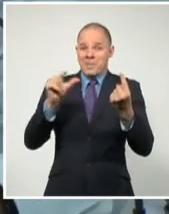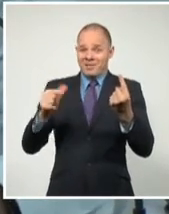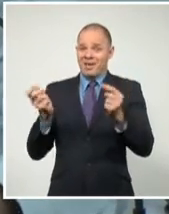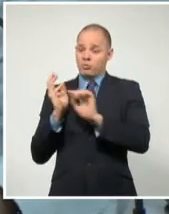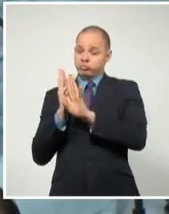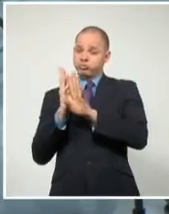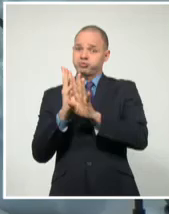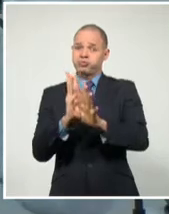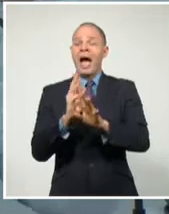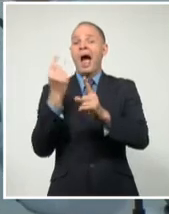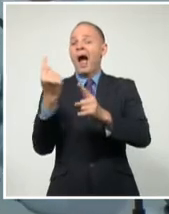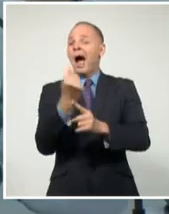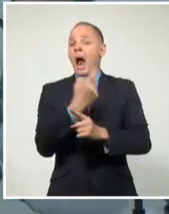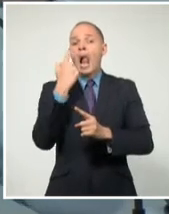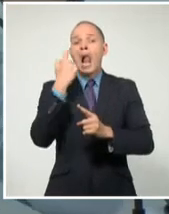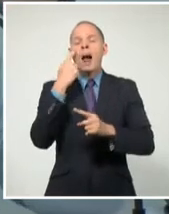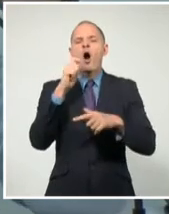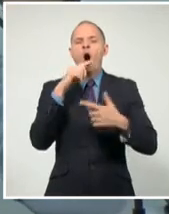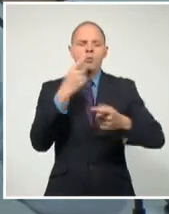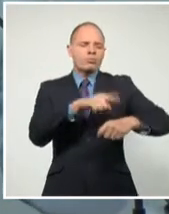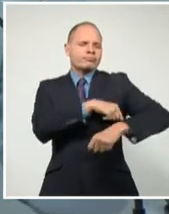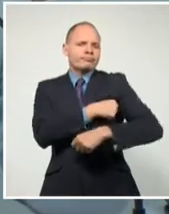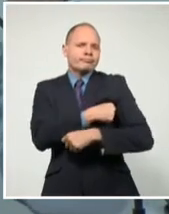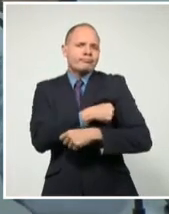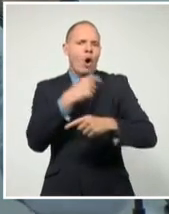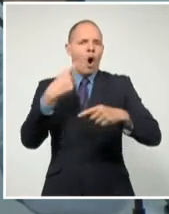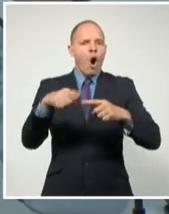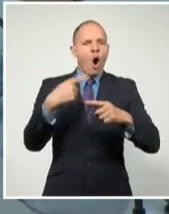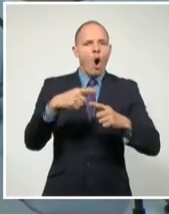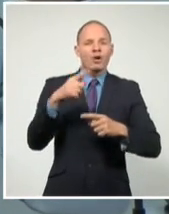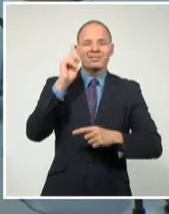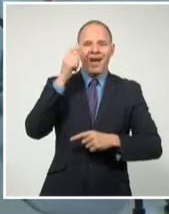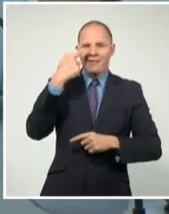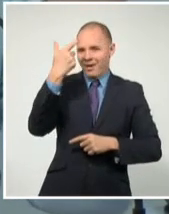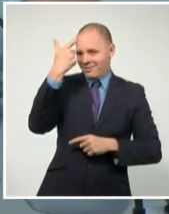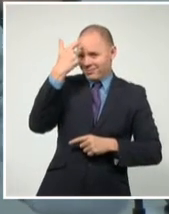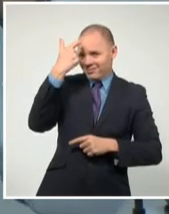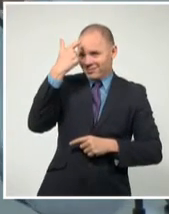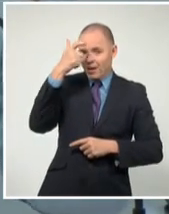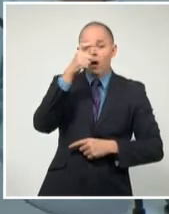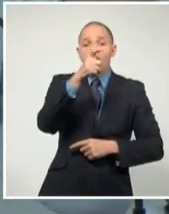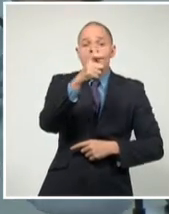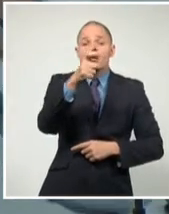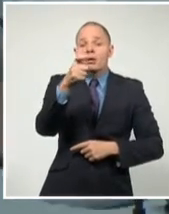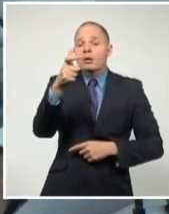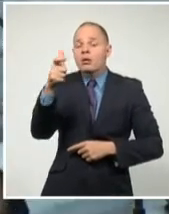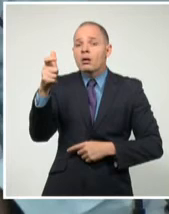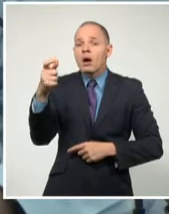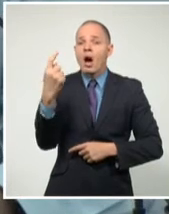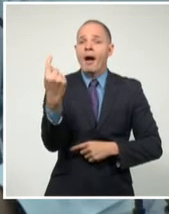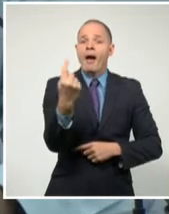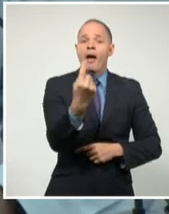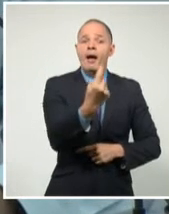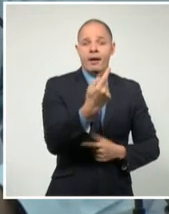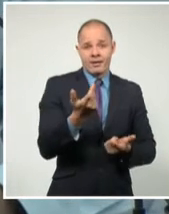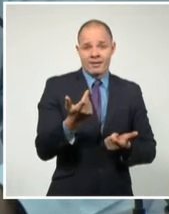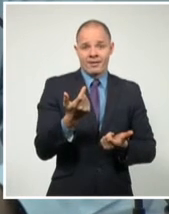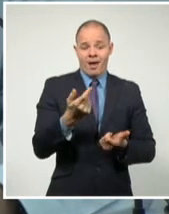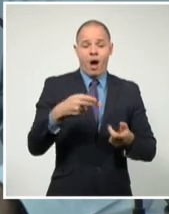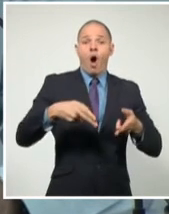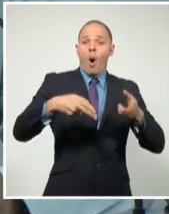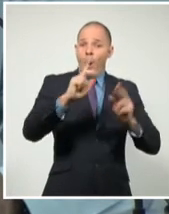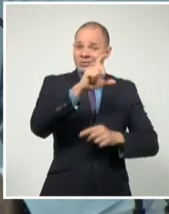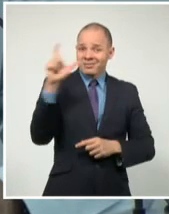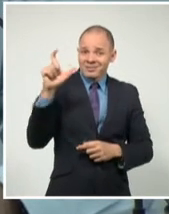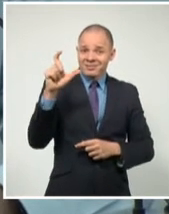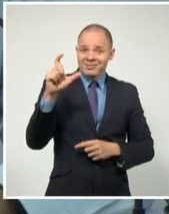permita garantizar eso. Igual que los hoteles, cuando empiecen los primeros turistas, tomar temperatura, un grupo de medidas que